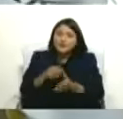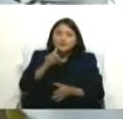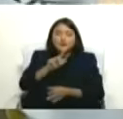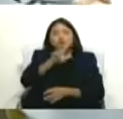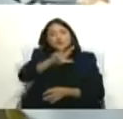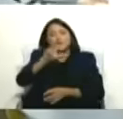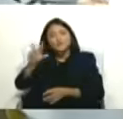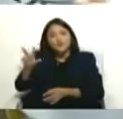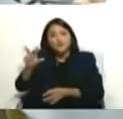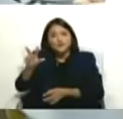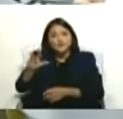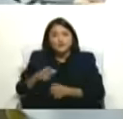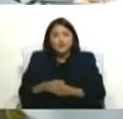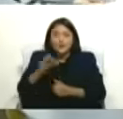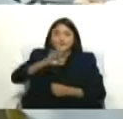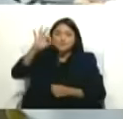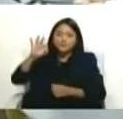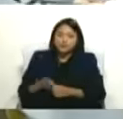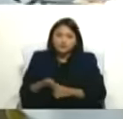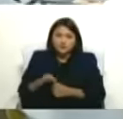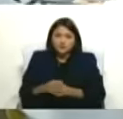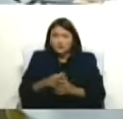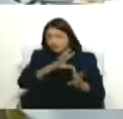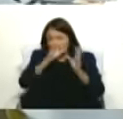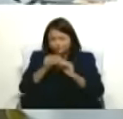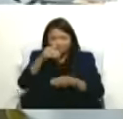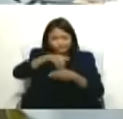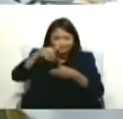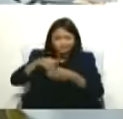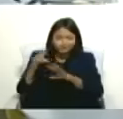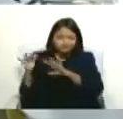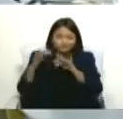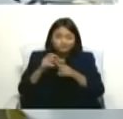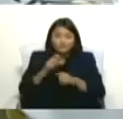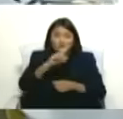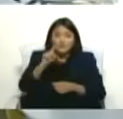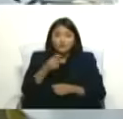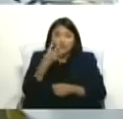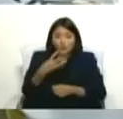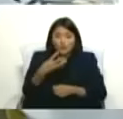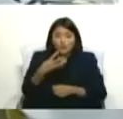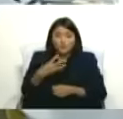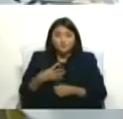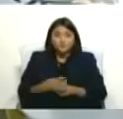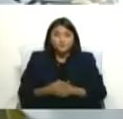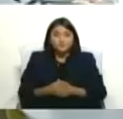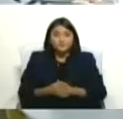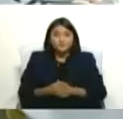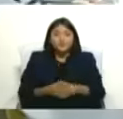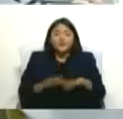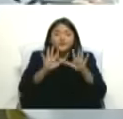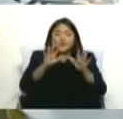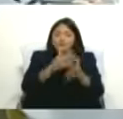39.133, para un total de votantes en esta pregunta de